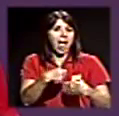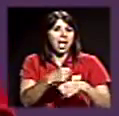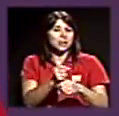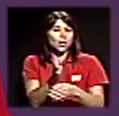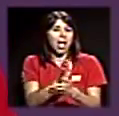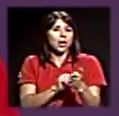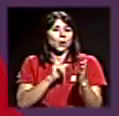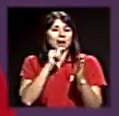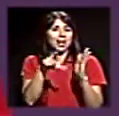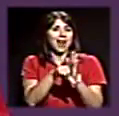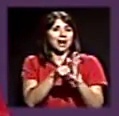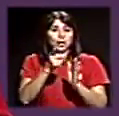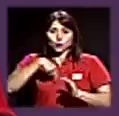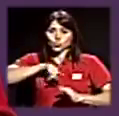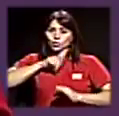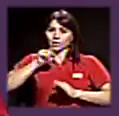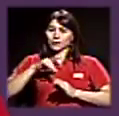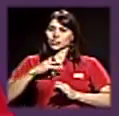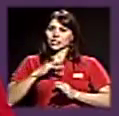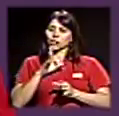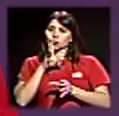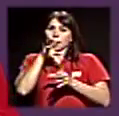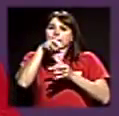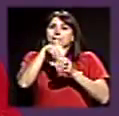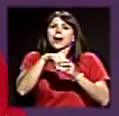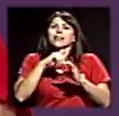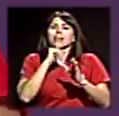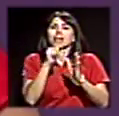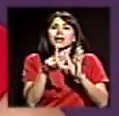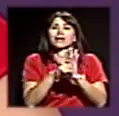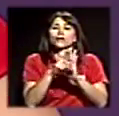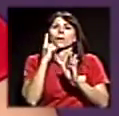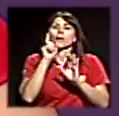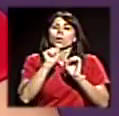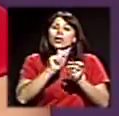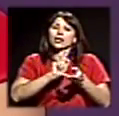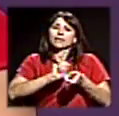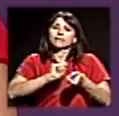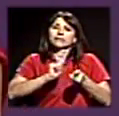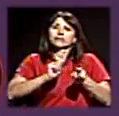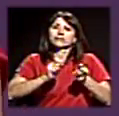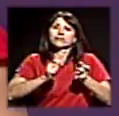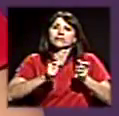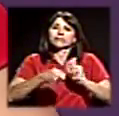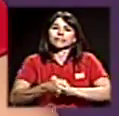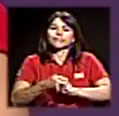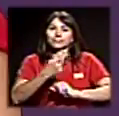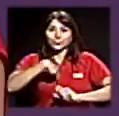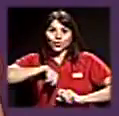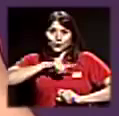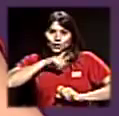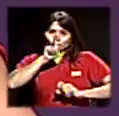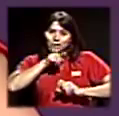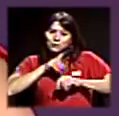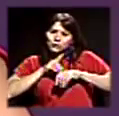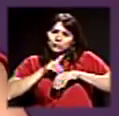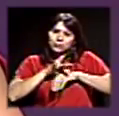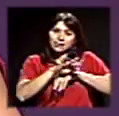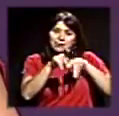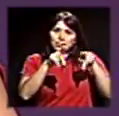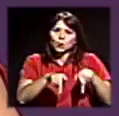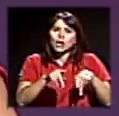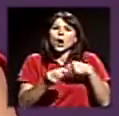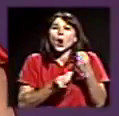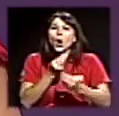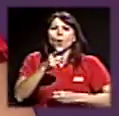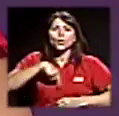como maestros debemos sentirnos parte del delito para poder restaurar. Y entrar a la persona a través de lo que cómo nosotros podemos